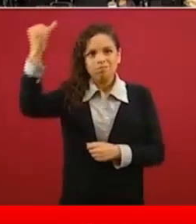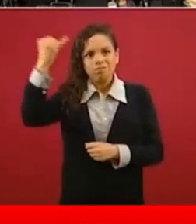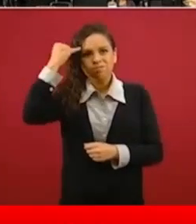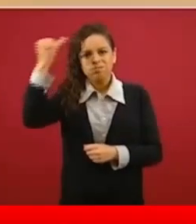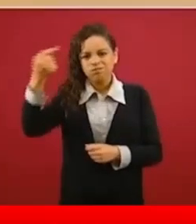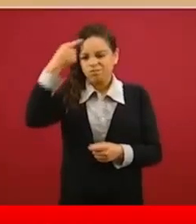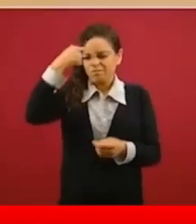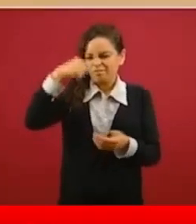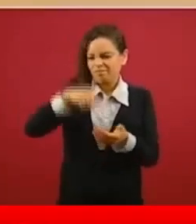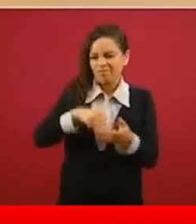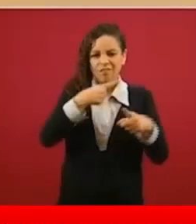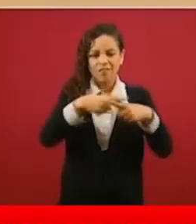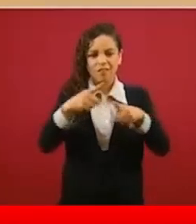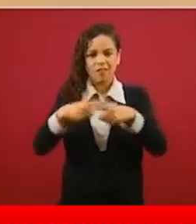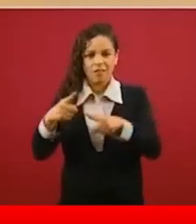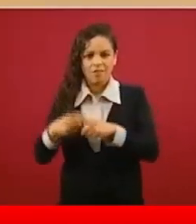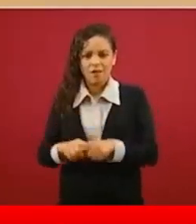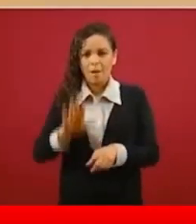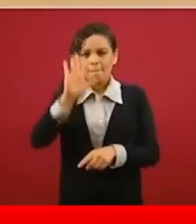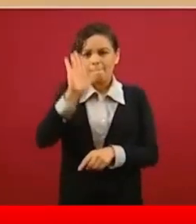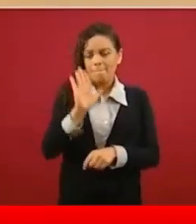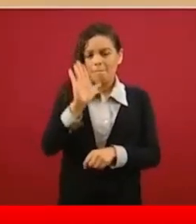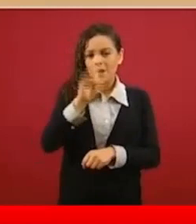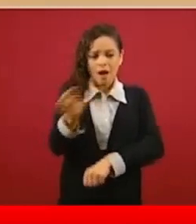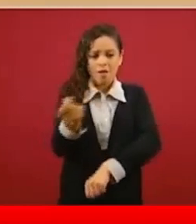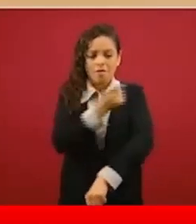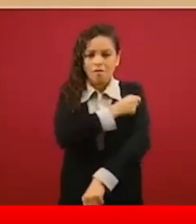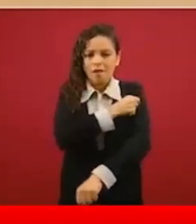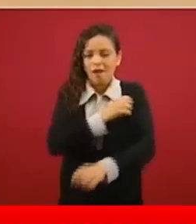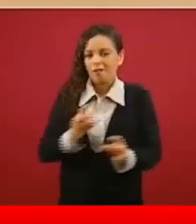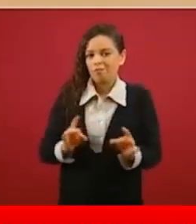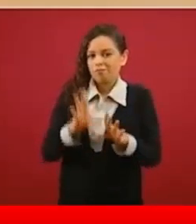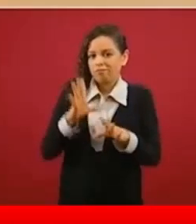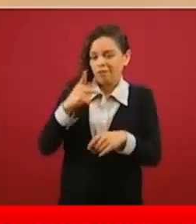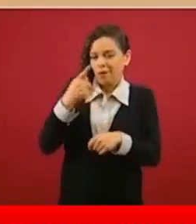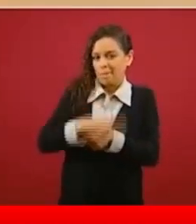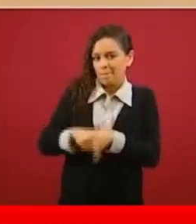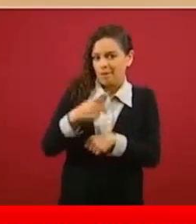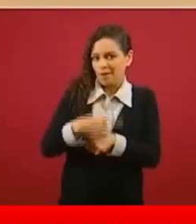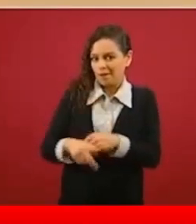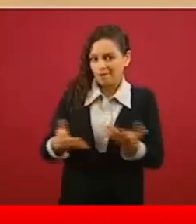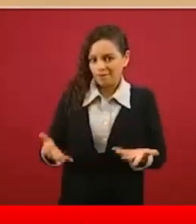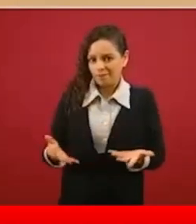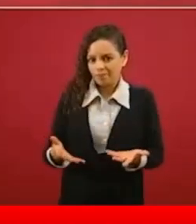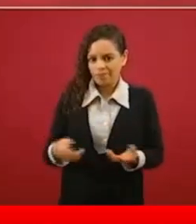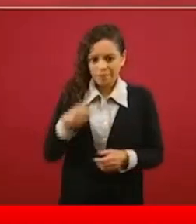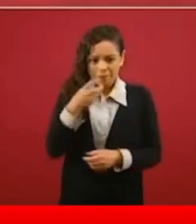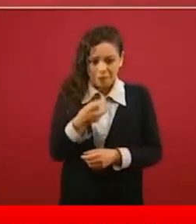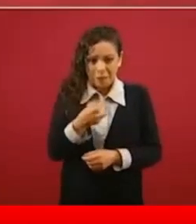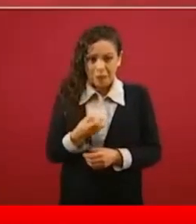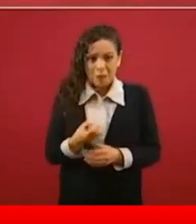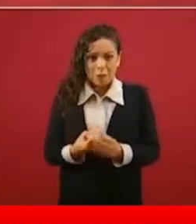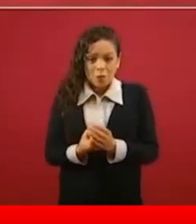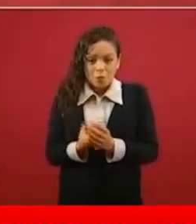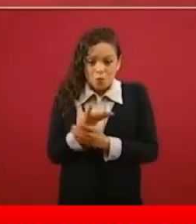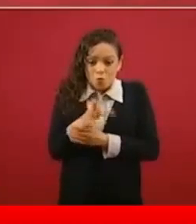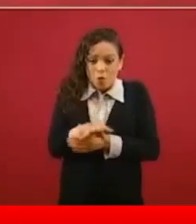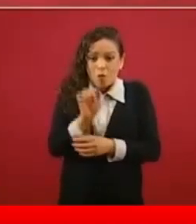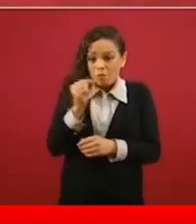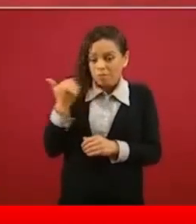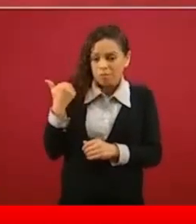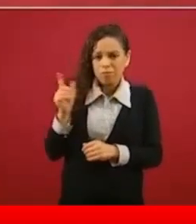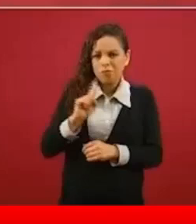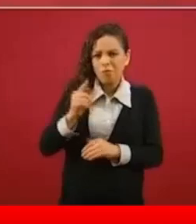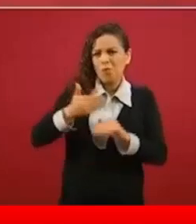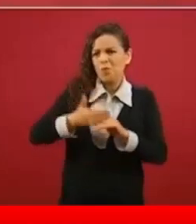a pensar que las vacunas pudieran ser peligrosas esto no es nuevo en esto tiene muchísimos años desde el fines del siglo